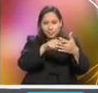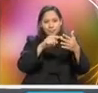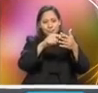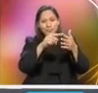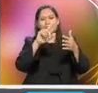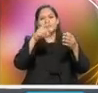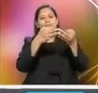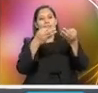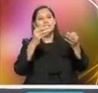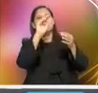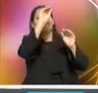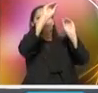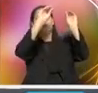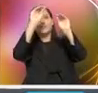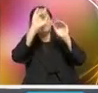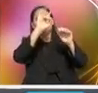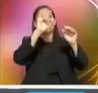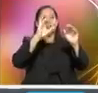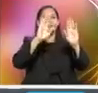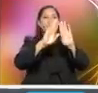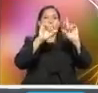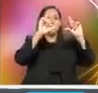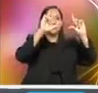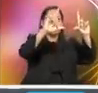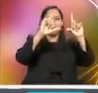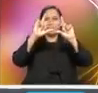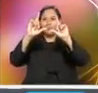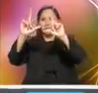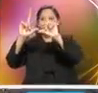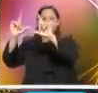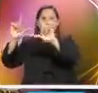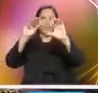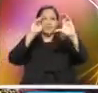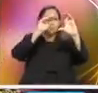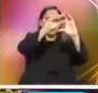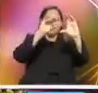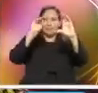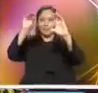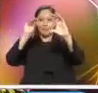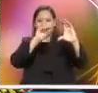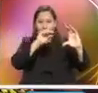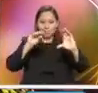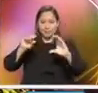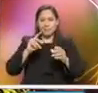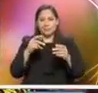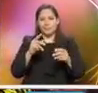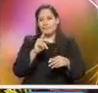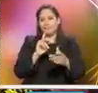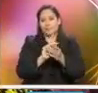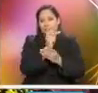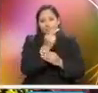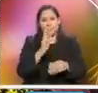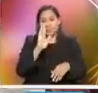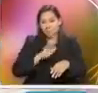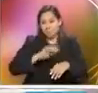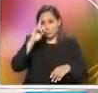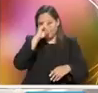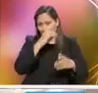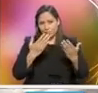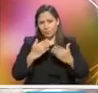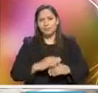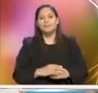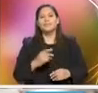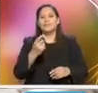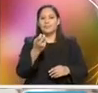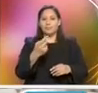o digamos receptáculos donde pones plantitas. Eso es, no tiene, hasta ahí no tiene mayor ciencia. Es lo que te iba a preguntar,